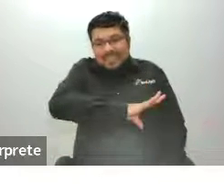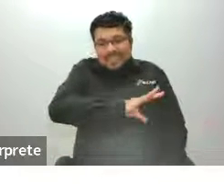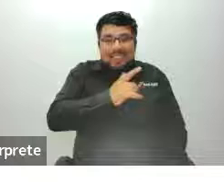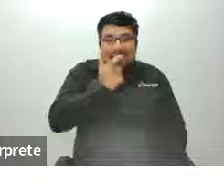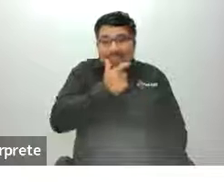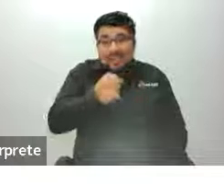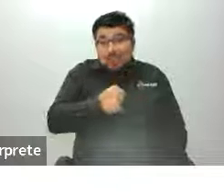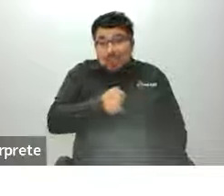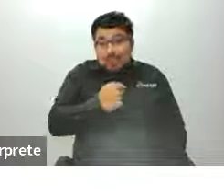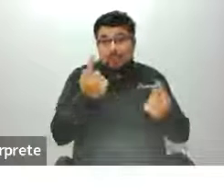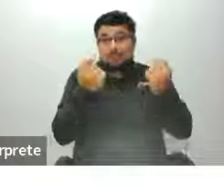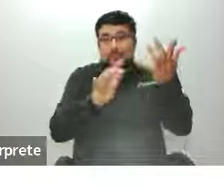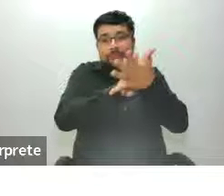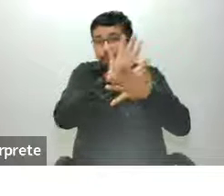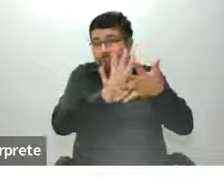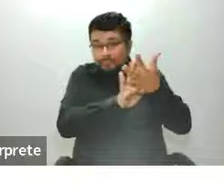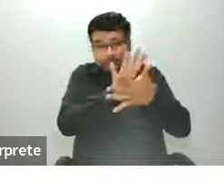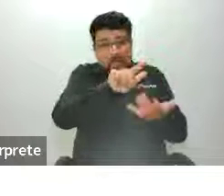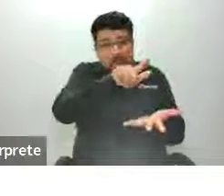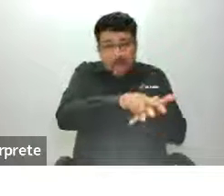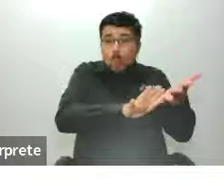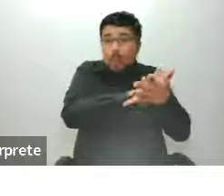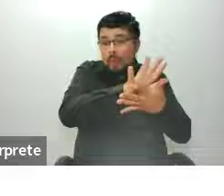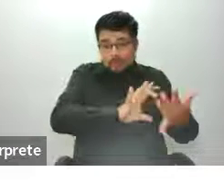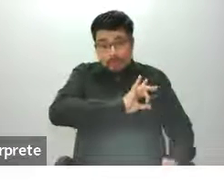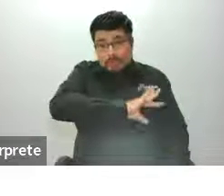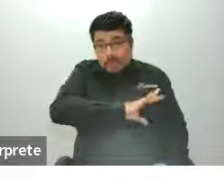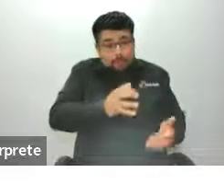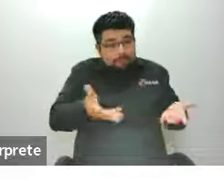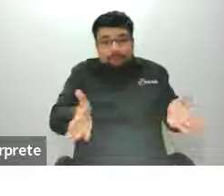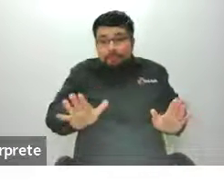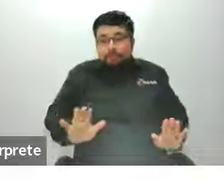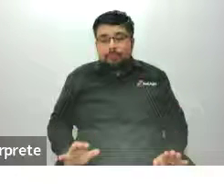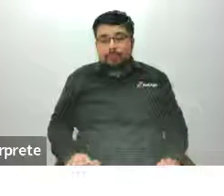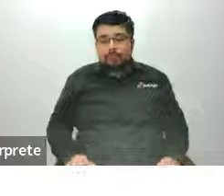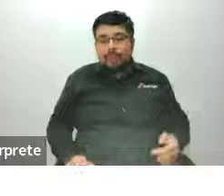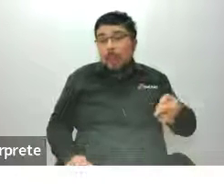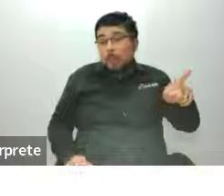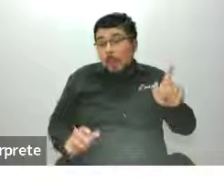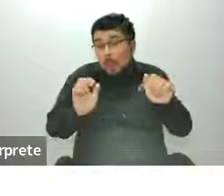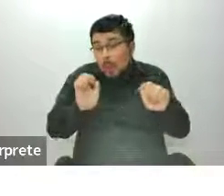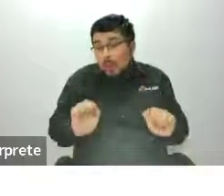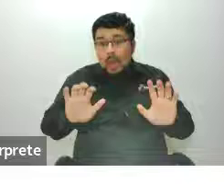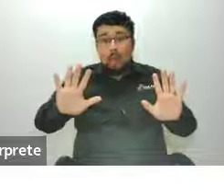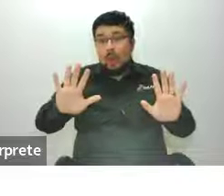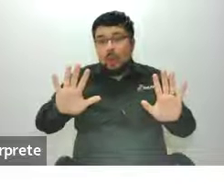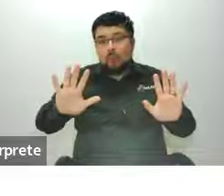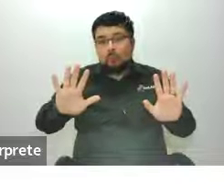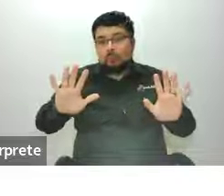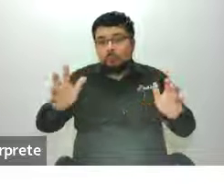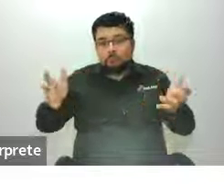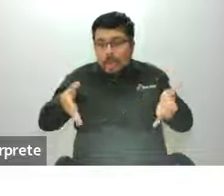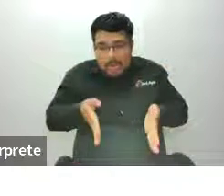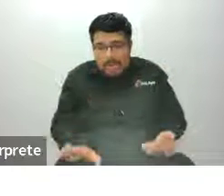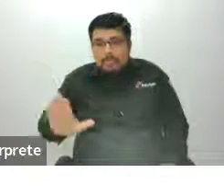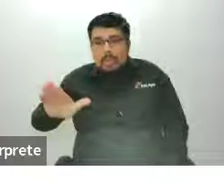hablo lengua de señas chilena, ¿ok? Pero podría haber hablado francés. Tenía el potencial